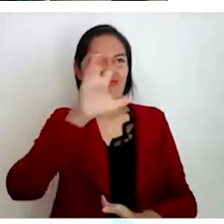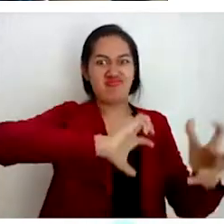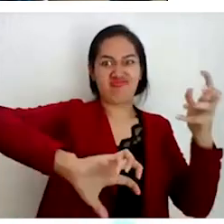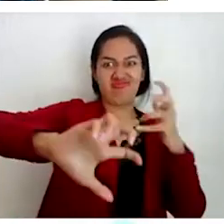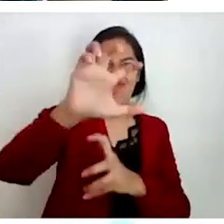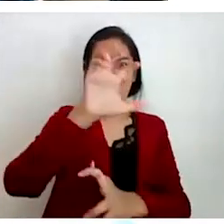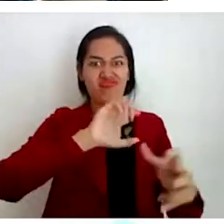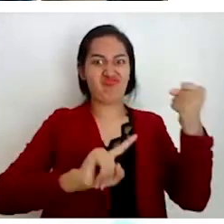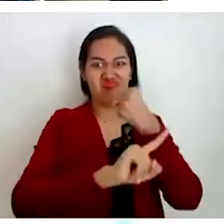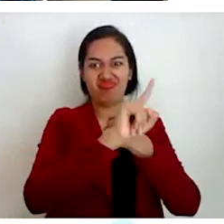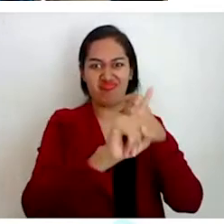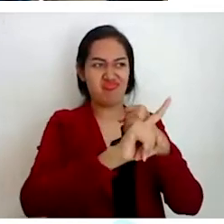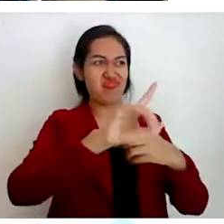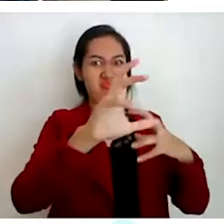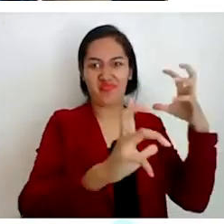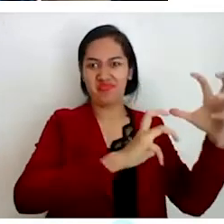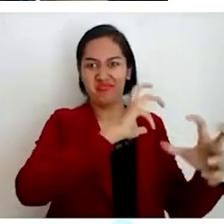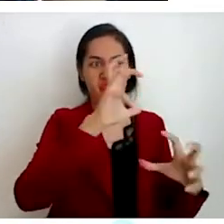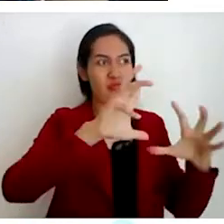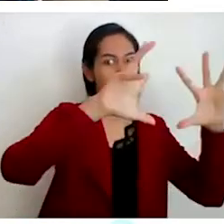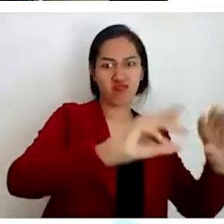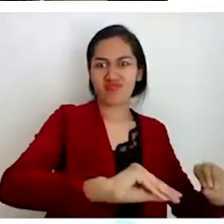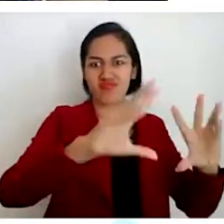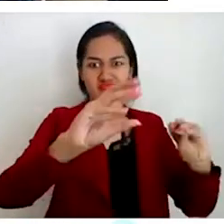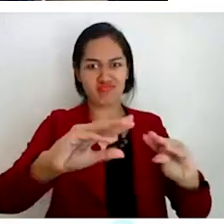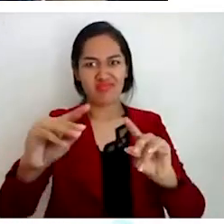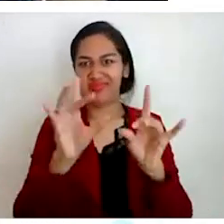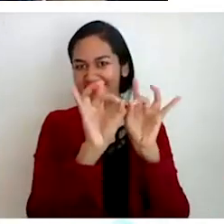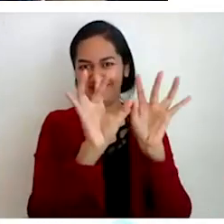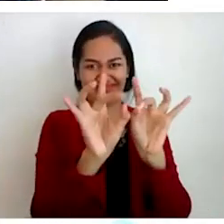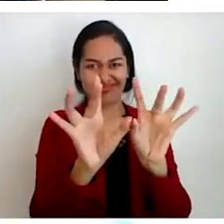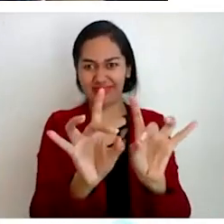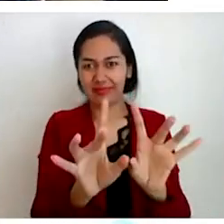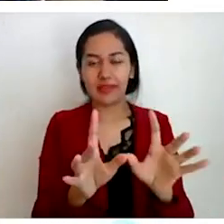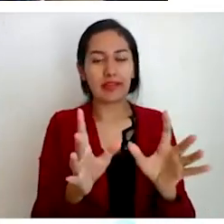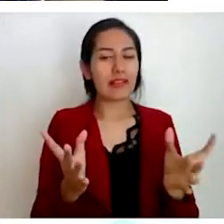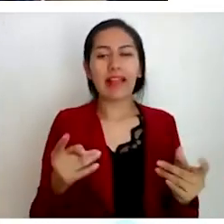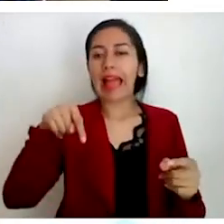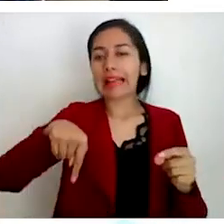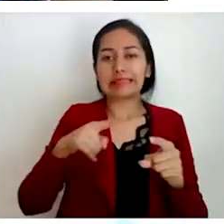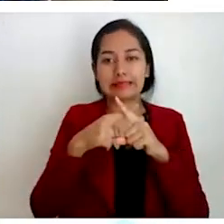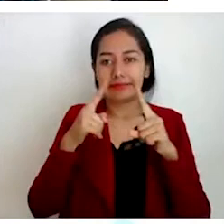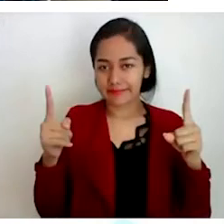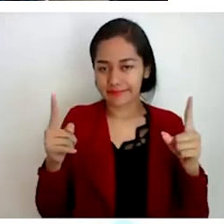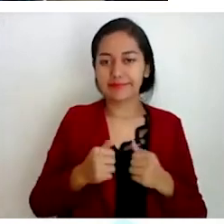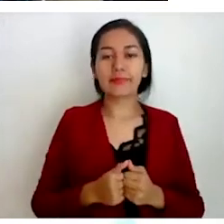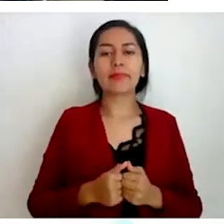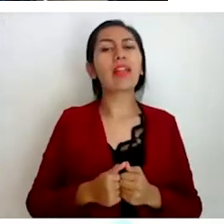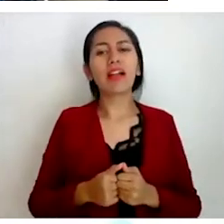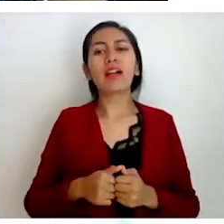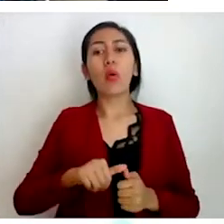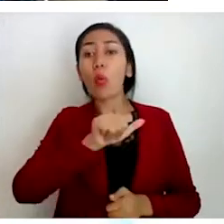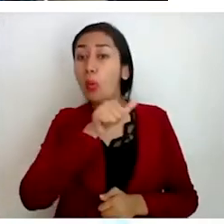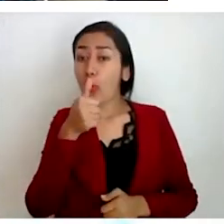una epidemia mundial. Y bueno, nos preguntan también si La carcajada